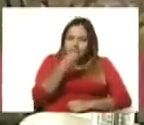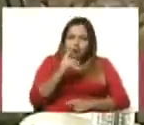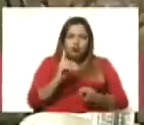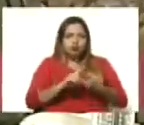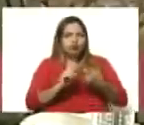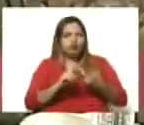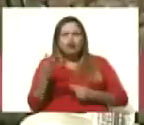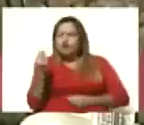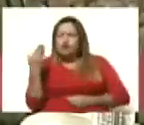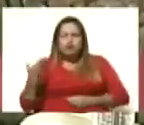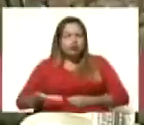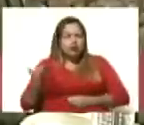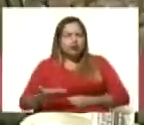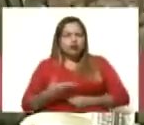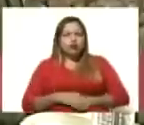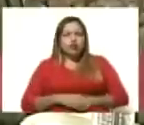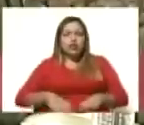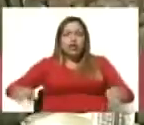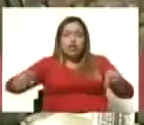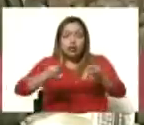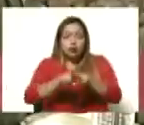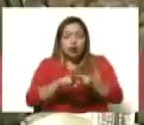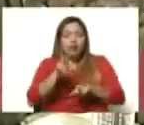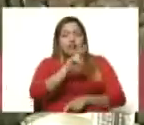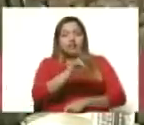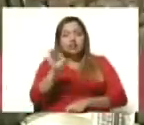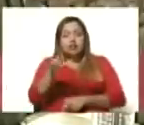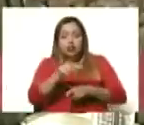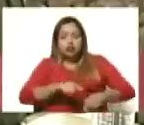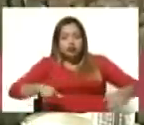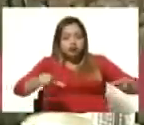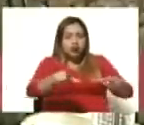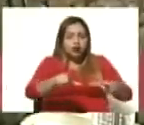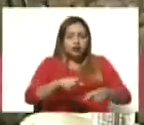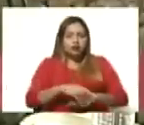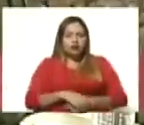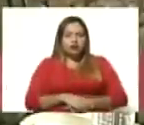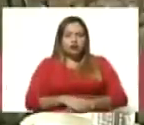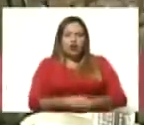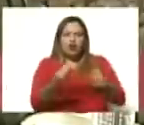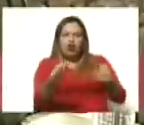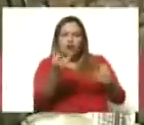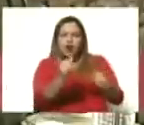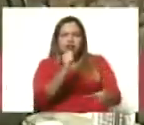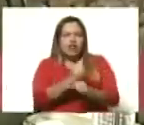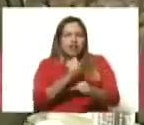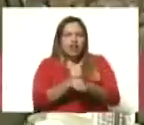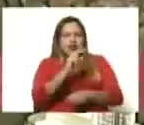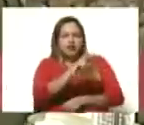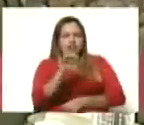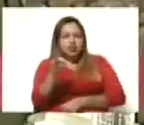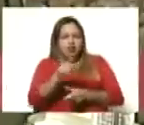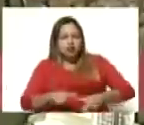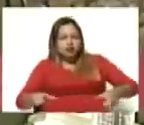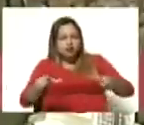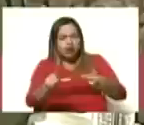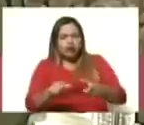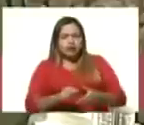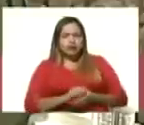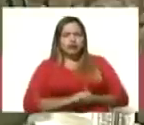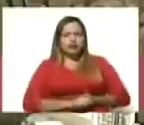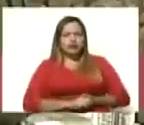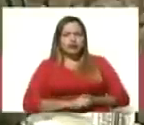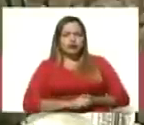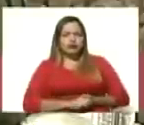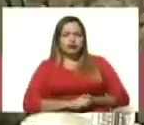Muy importante. Igualmente en las 23 zonas. ¿Cómo están funcionando las 23 zonas, General Zulbarán?